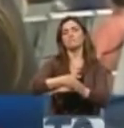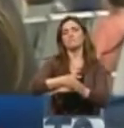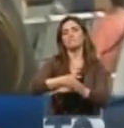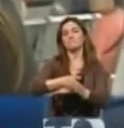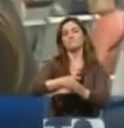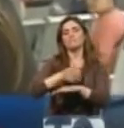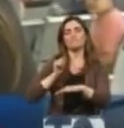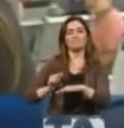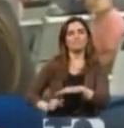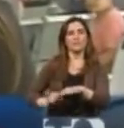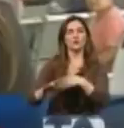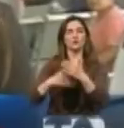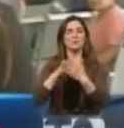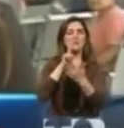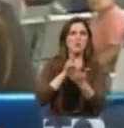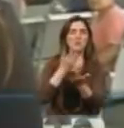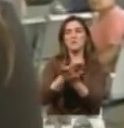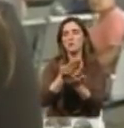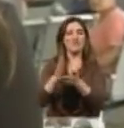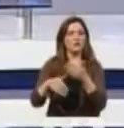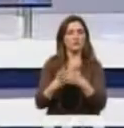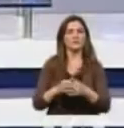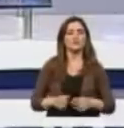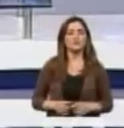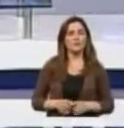más detalle todo lo que es elementos de cargo y de descargo.